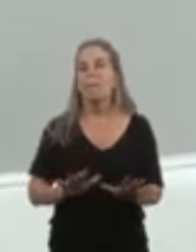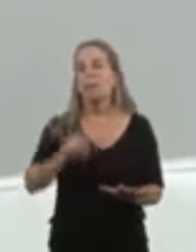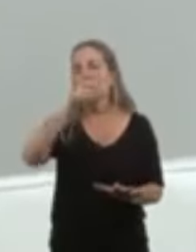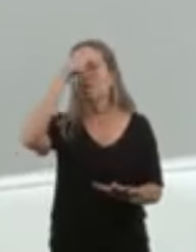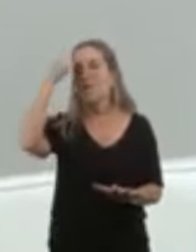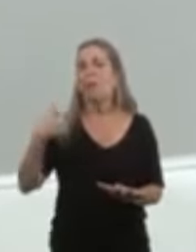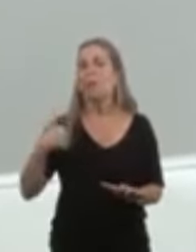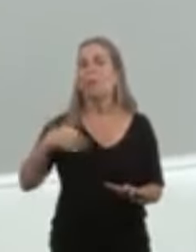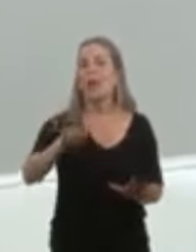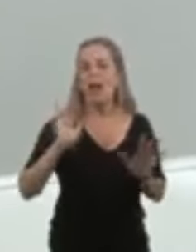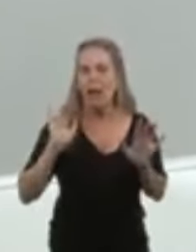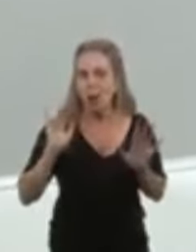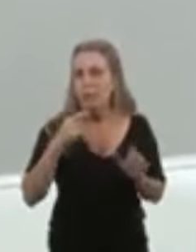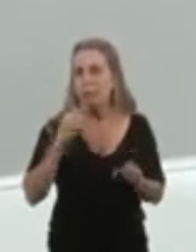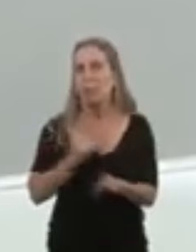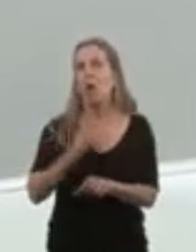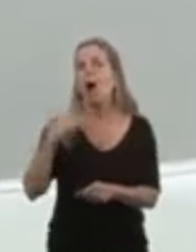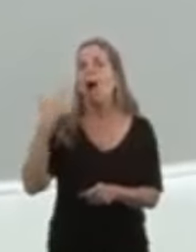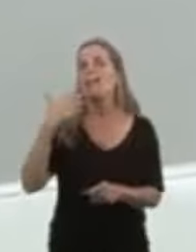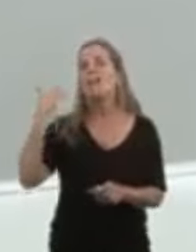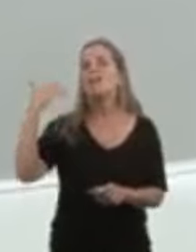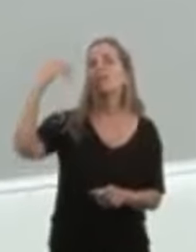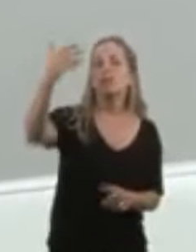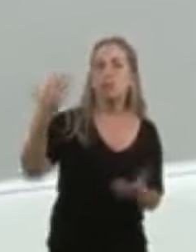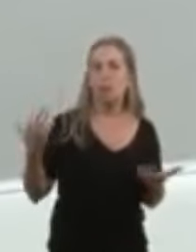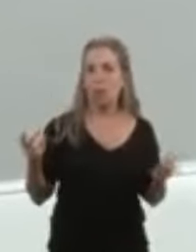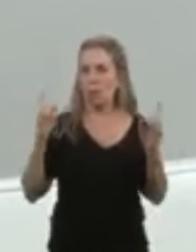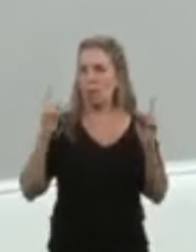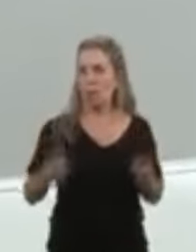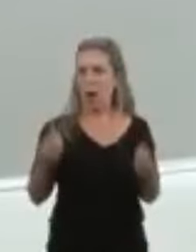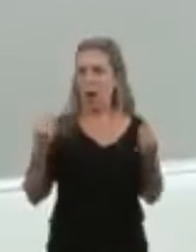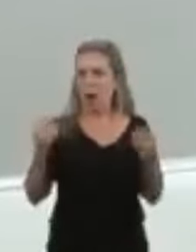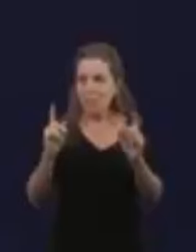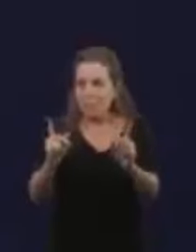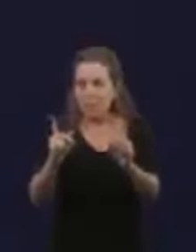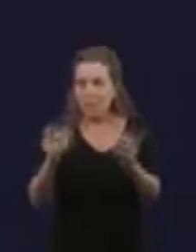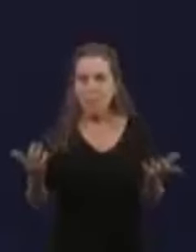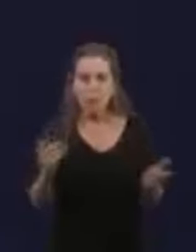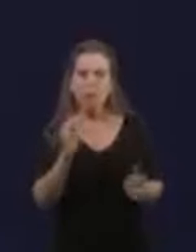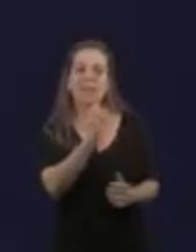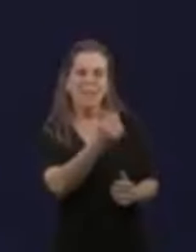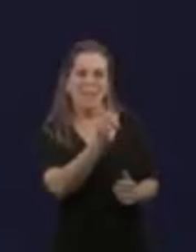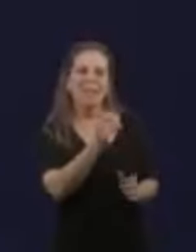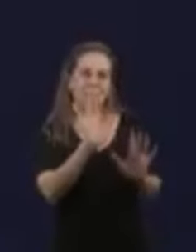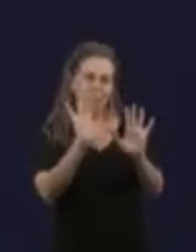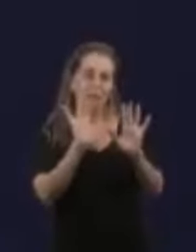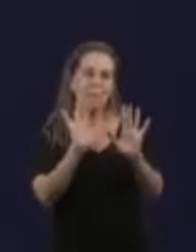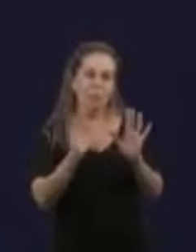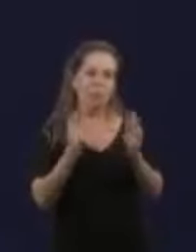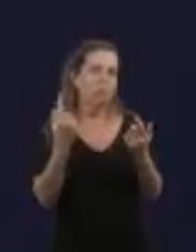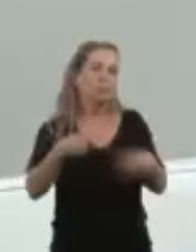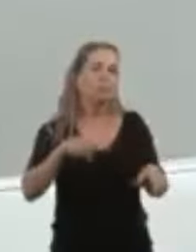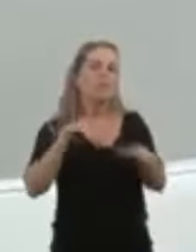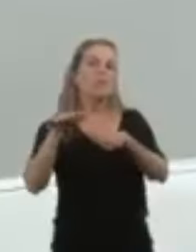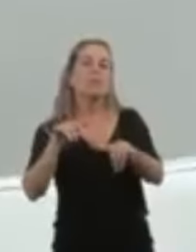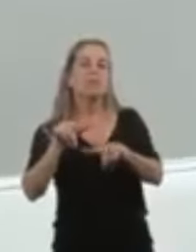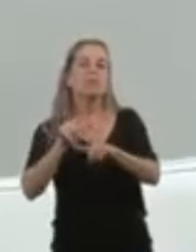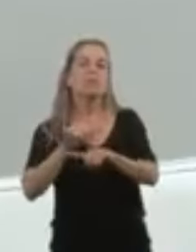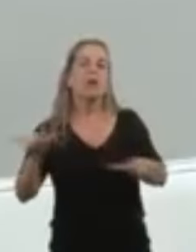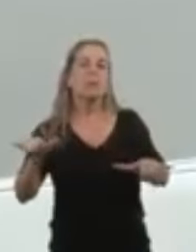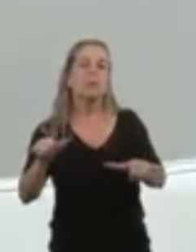respecto a energía y los cortes sin embargo fue el propio jefe gabin variables que no manejamos bien sin